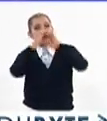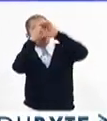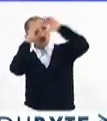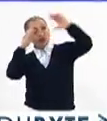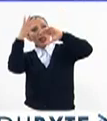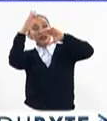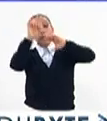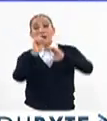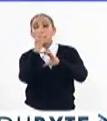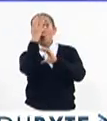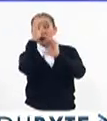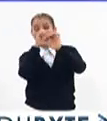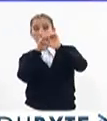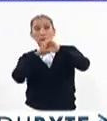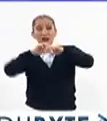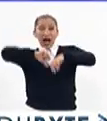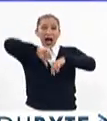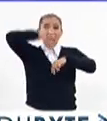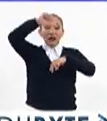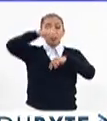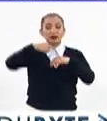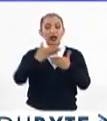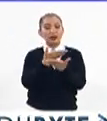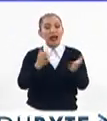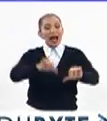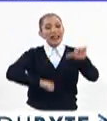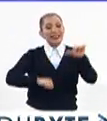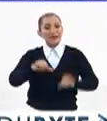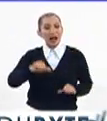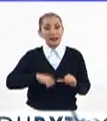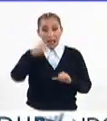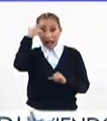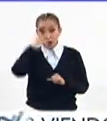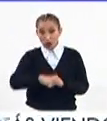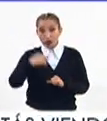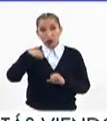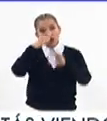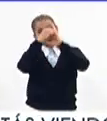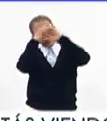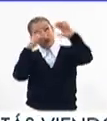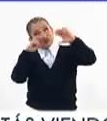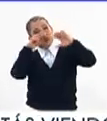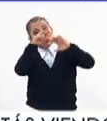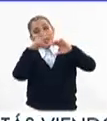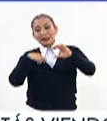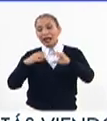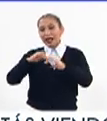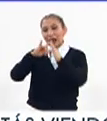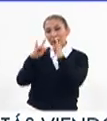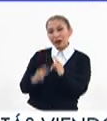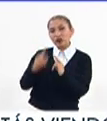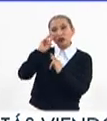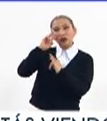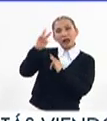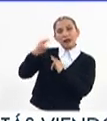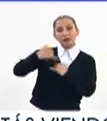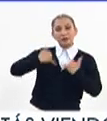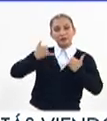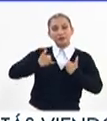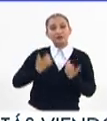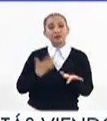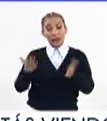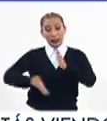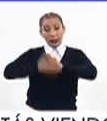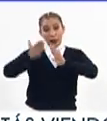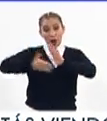telescopio solar de 24 metros de altura y se ofrecerán actividades nocturnas en el observatorio y en el campamento de observación juvenil.